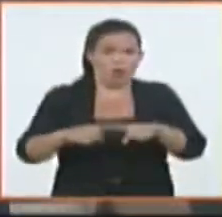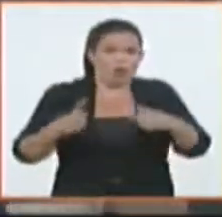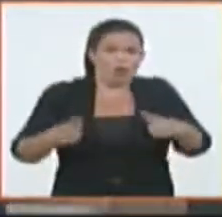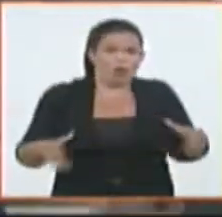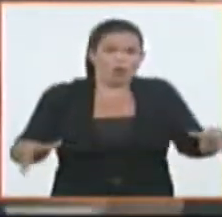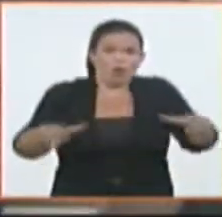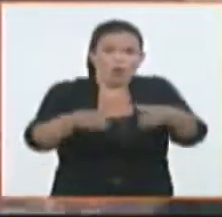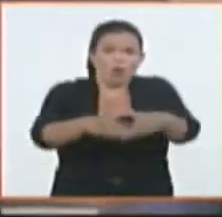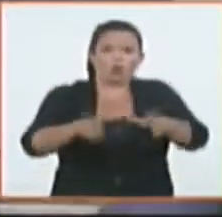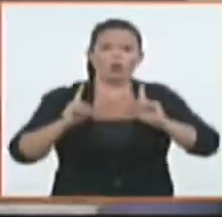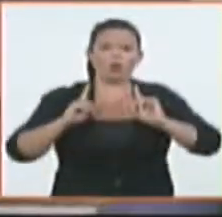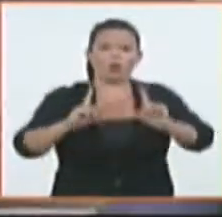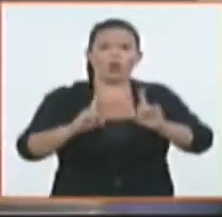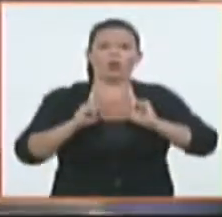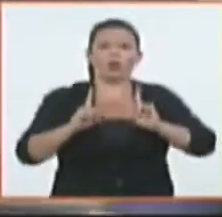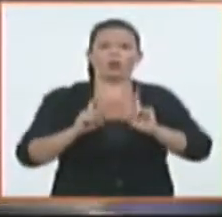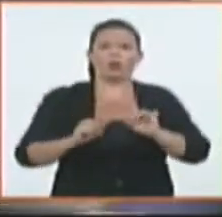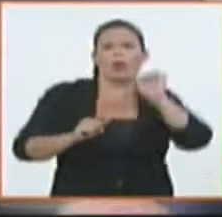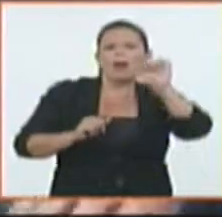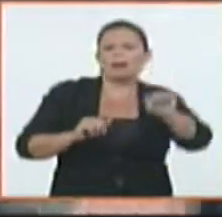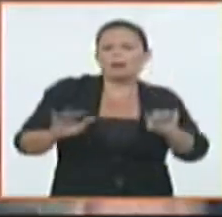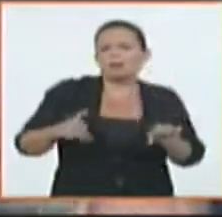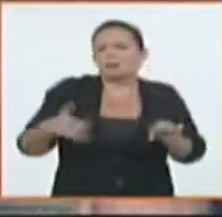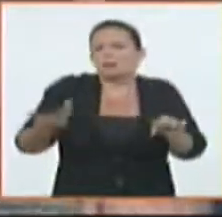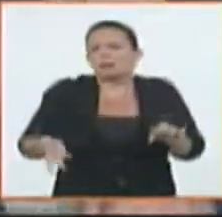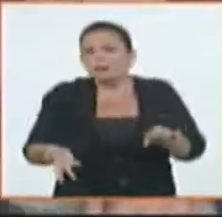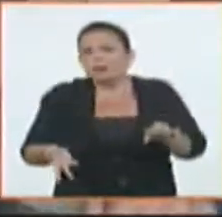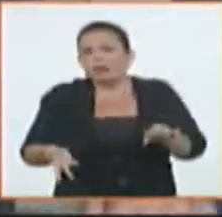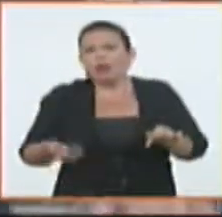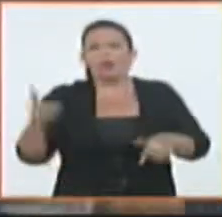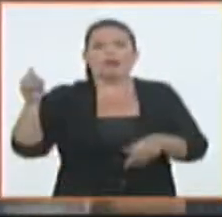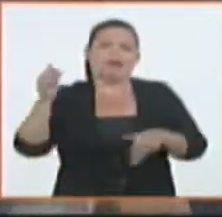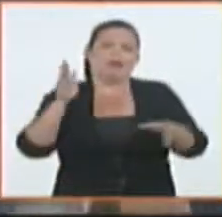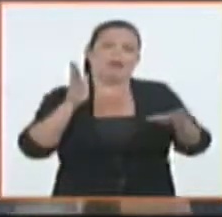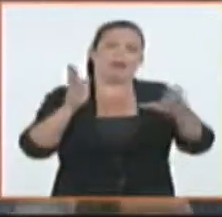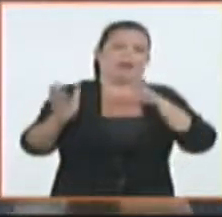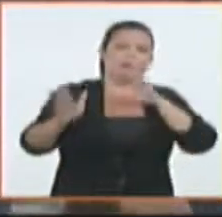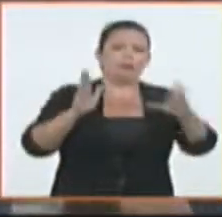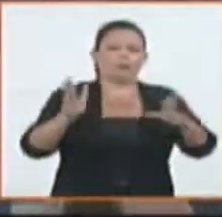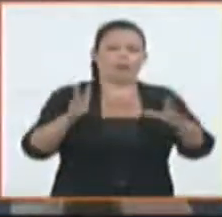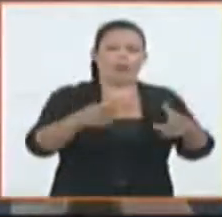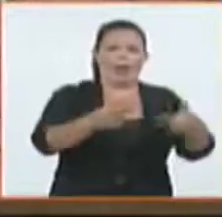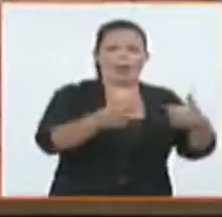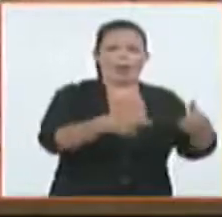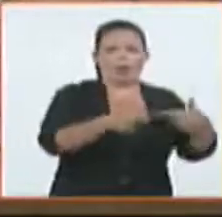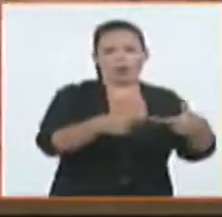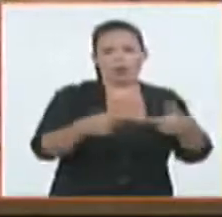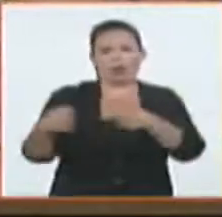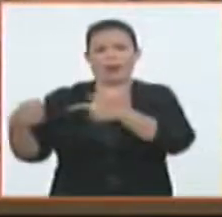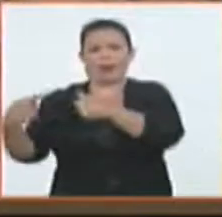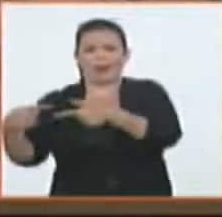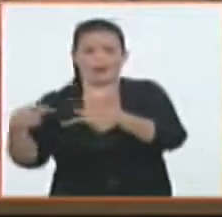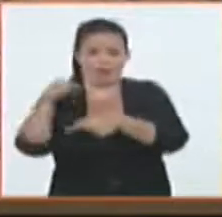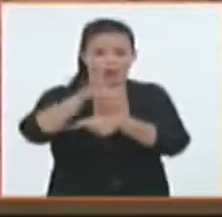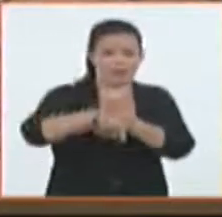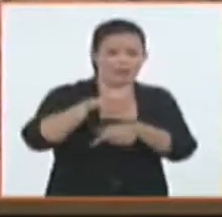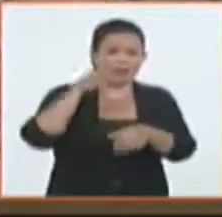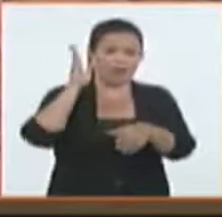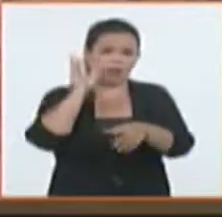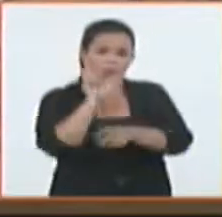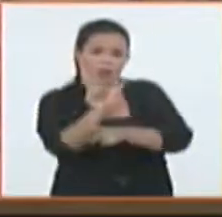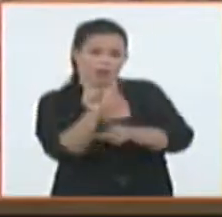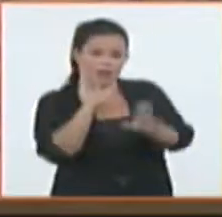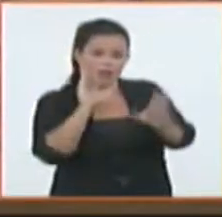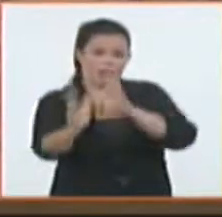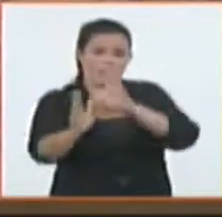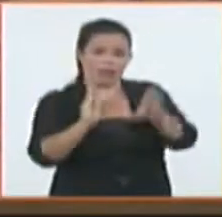ejecutivo entre Pleno y Pleno del Comité Central, como lo es el Comité Ejecutivo con relación al Consejo de Ministros. Cuando